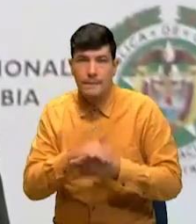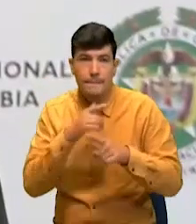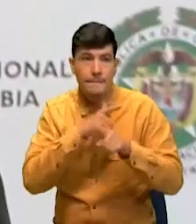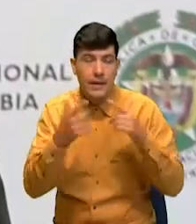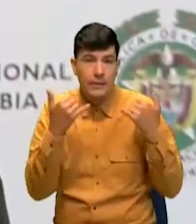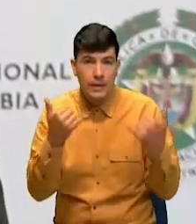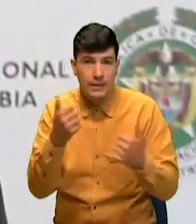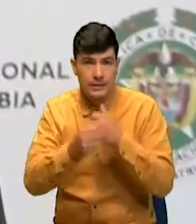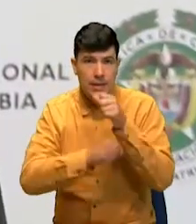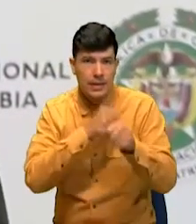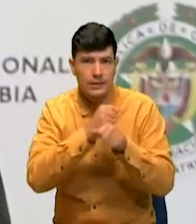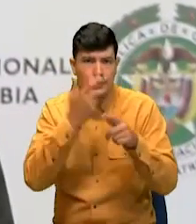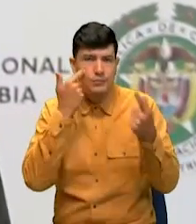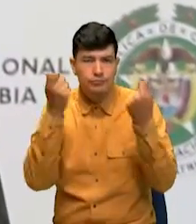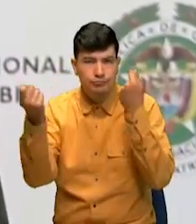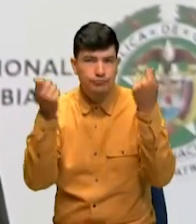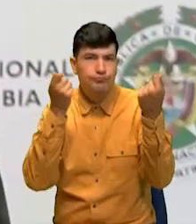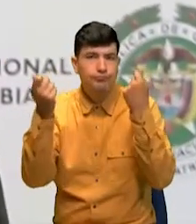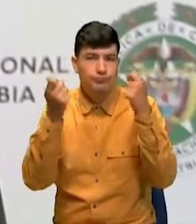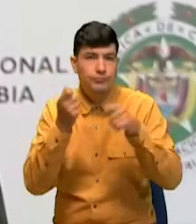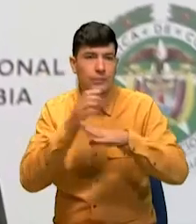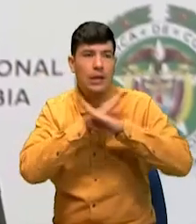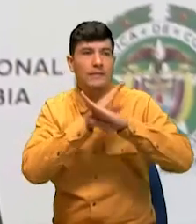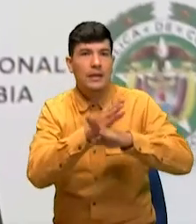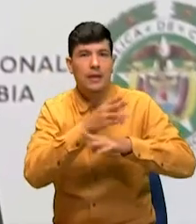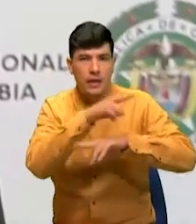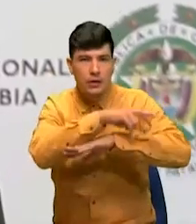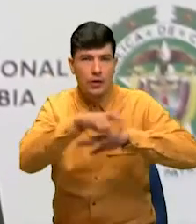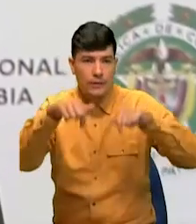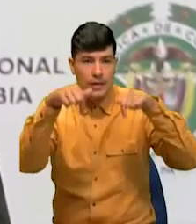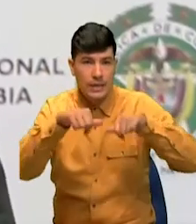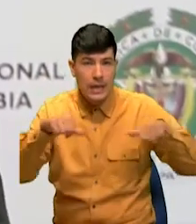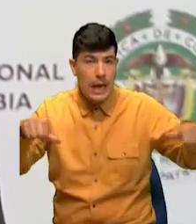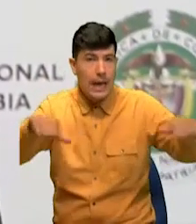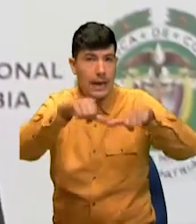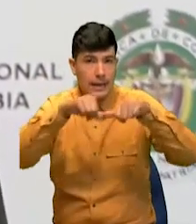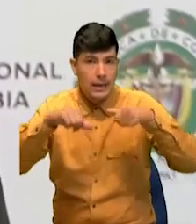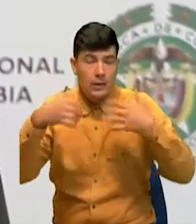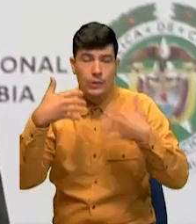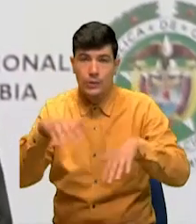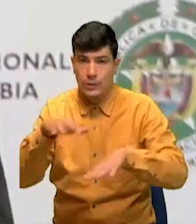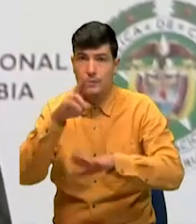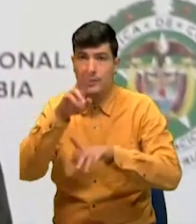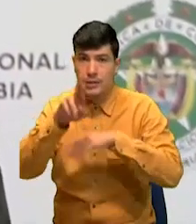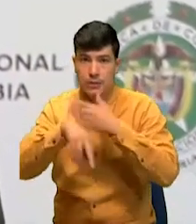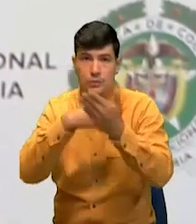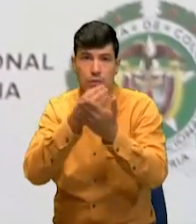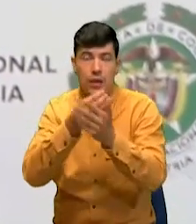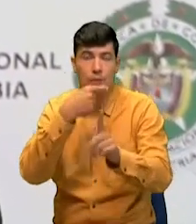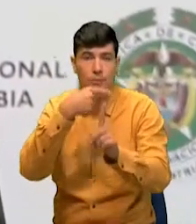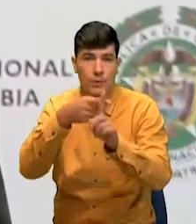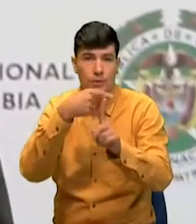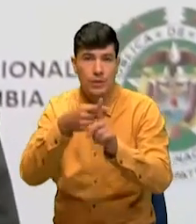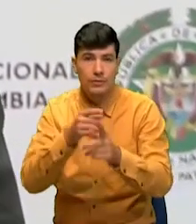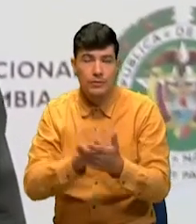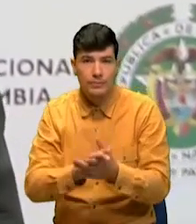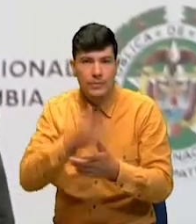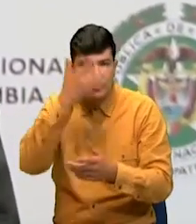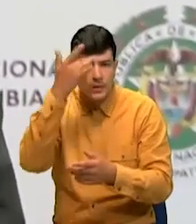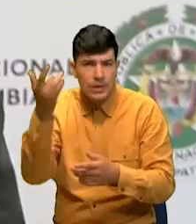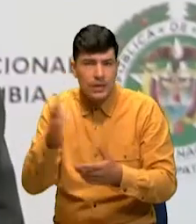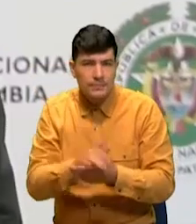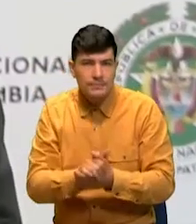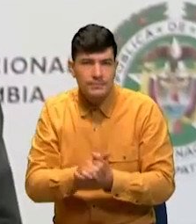las estrategias operacionales en contra del hurto en todas las modalidades han sido muy efectivas teniendo en cuenta que hemos sobrepasado